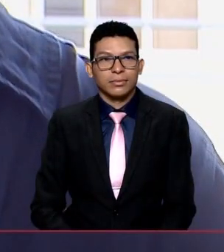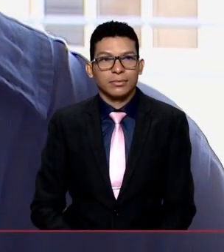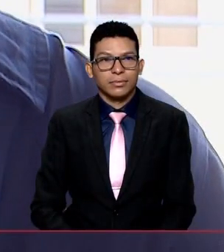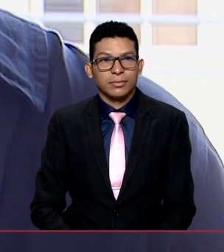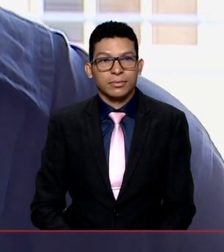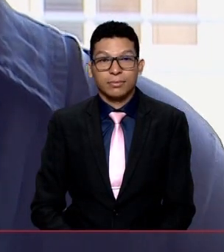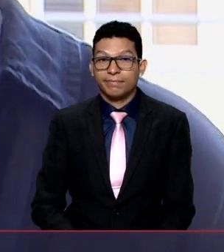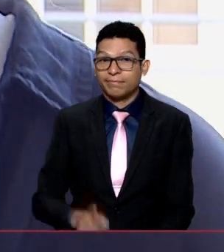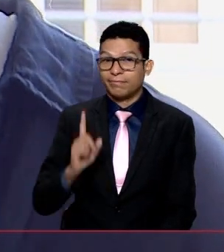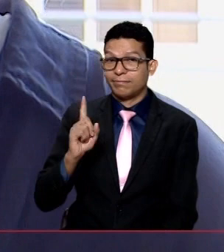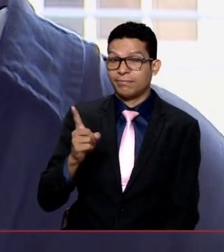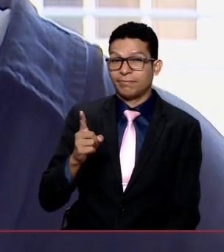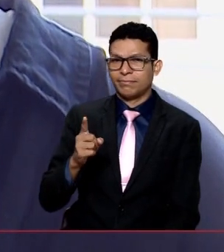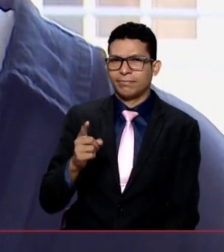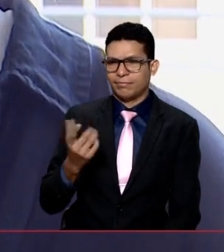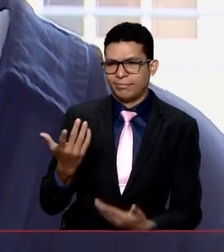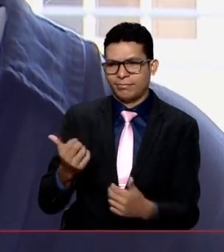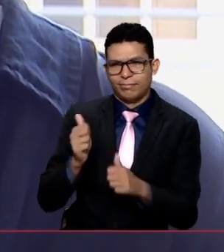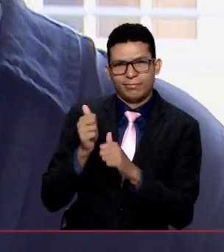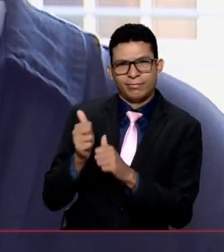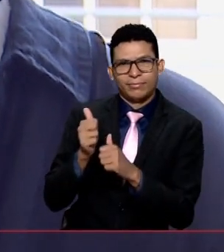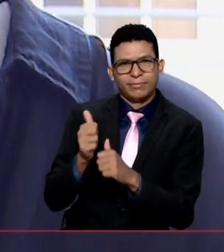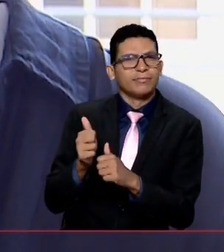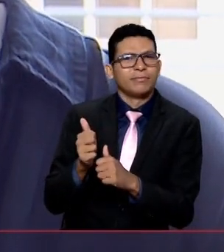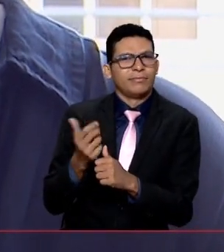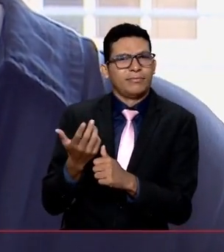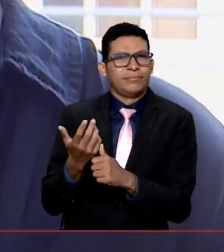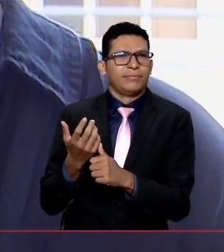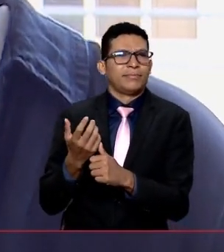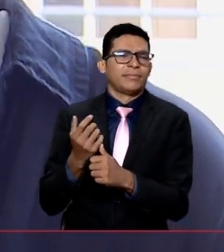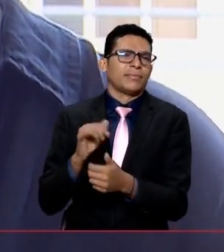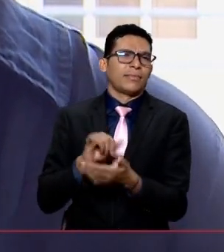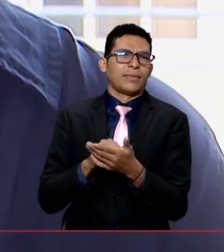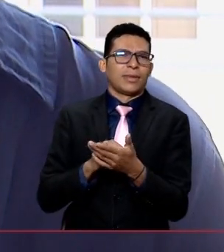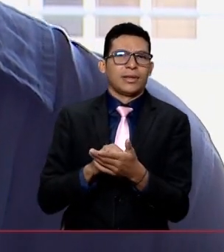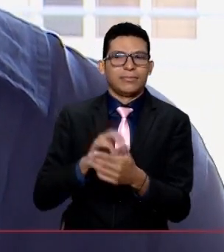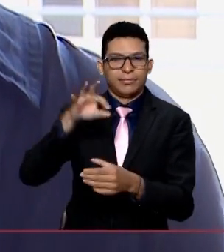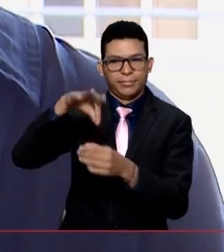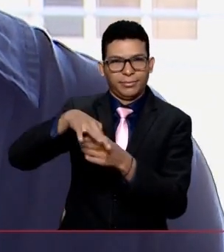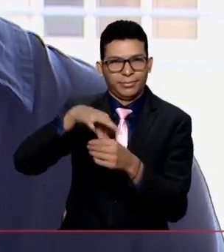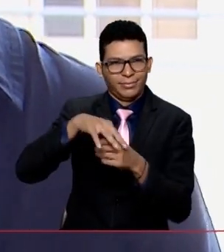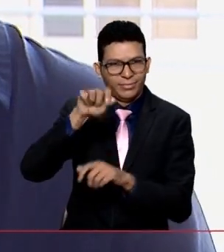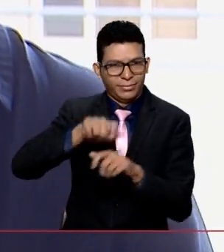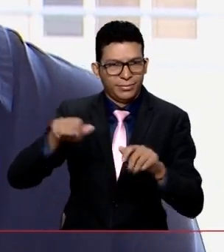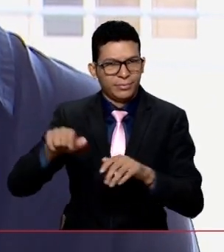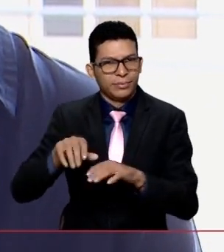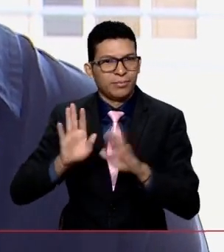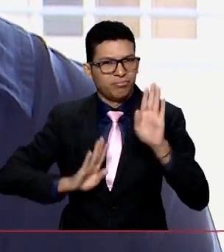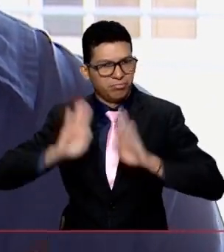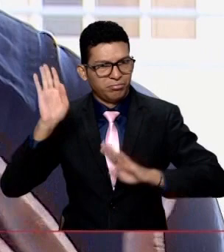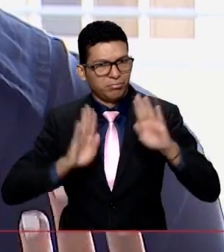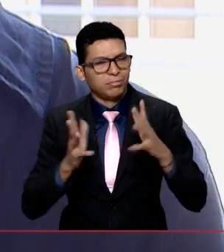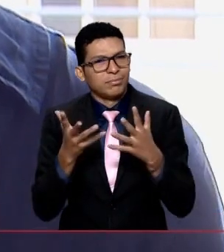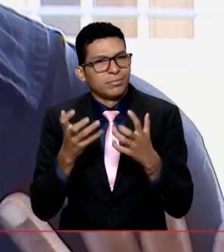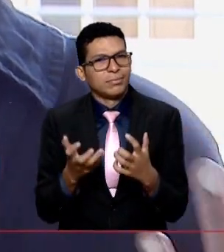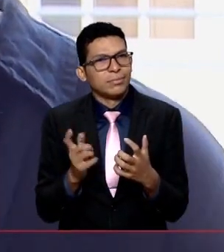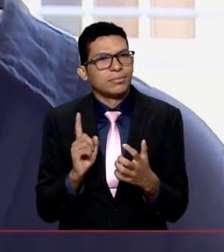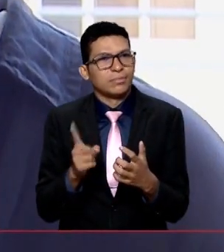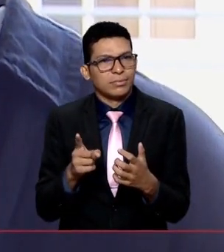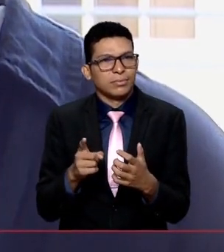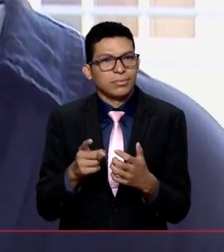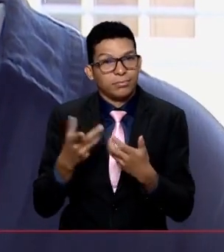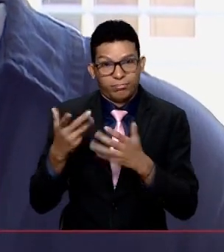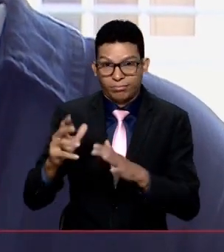Una de ellas es el conflicto de intereses que hubo en cuanto a la postulación de ciertos candidatos que ostentaban